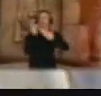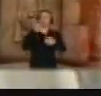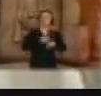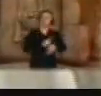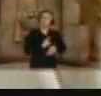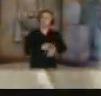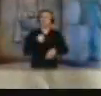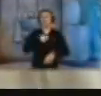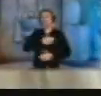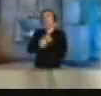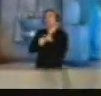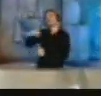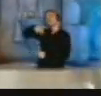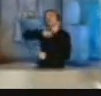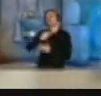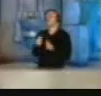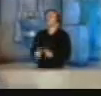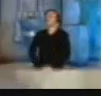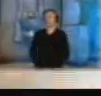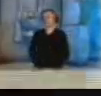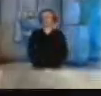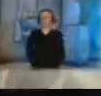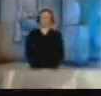mucho. Pa.